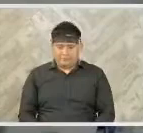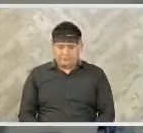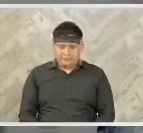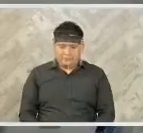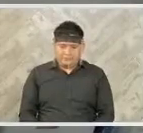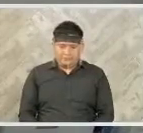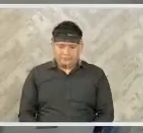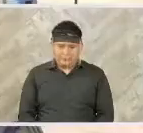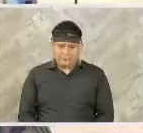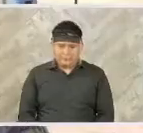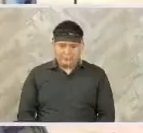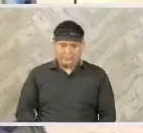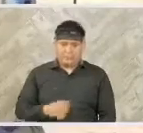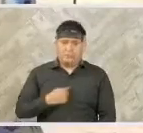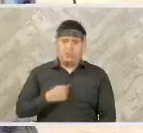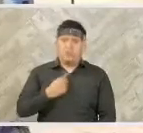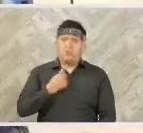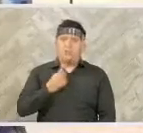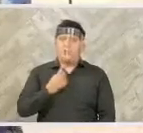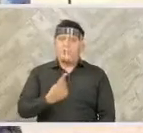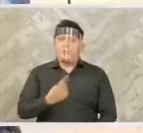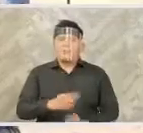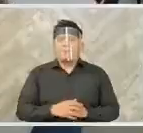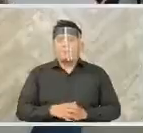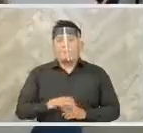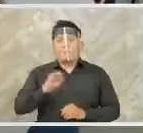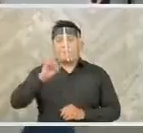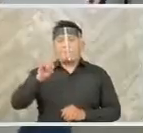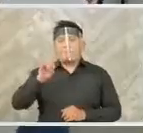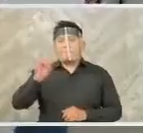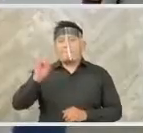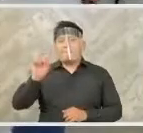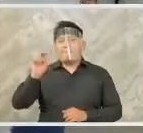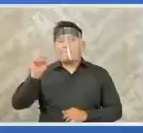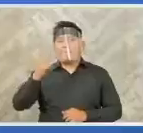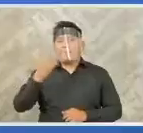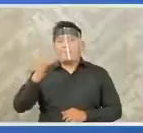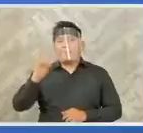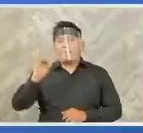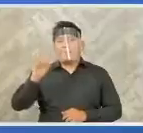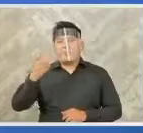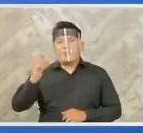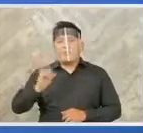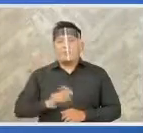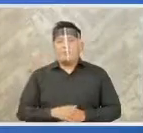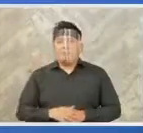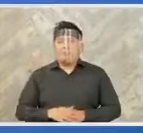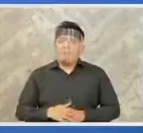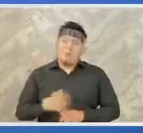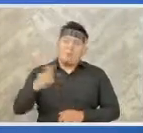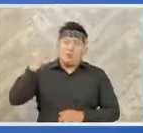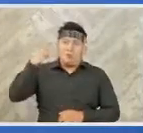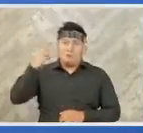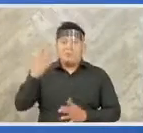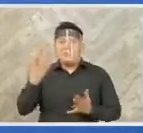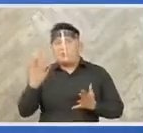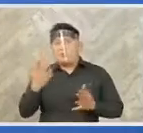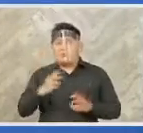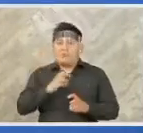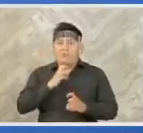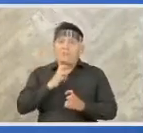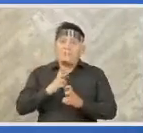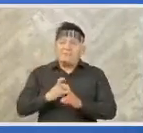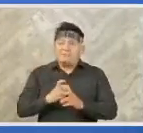quisiera ahondar en esto contigo, Juan Diego, y es, tiende a ser complicado comprender